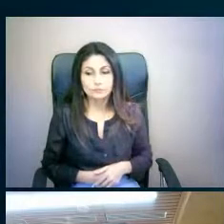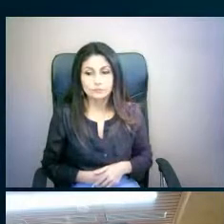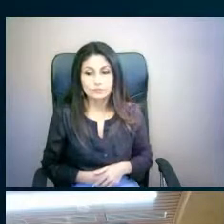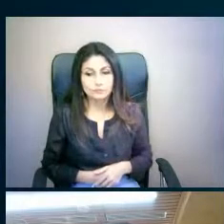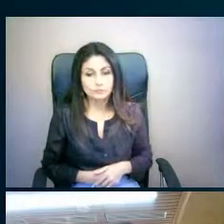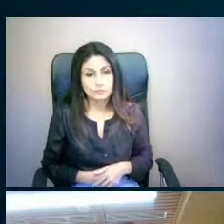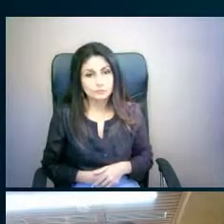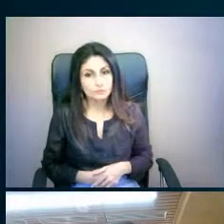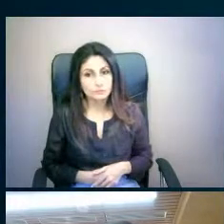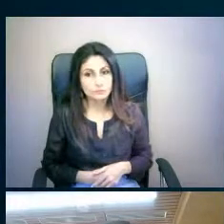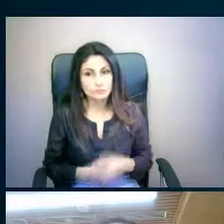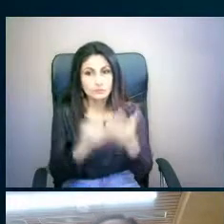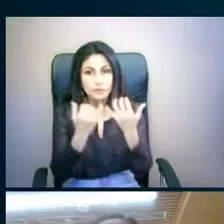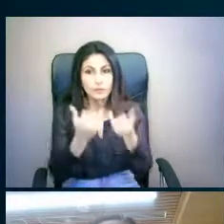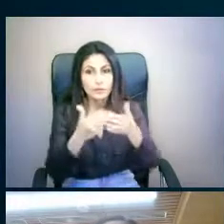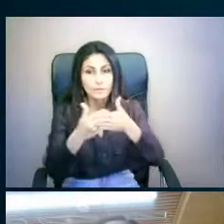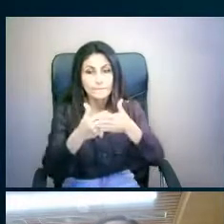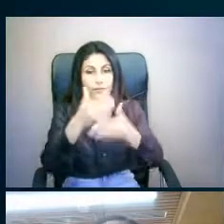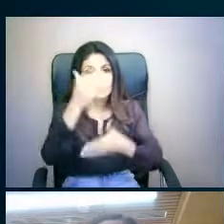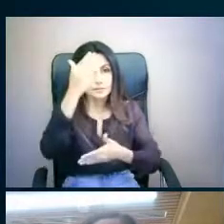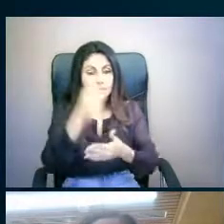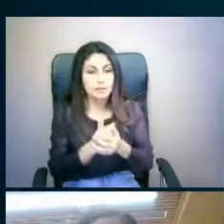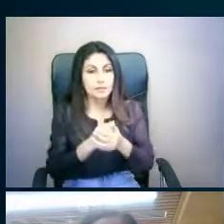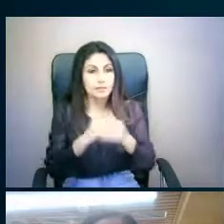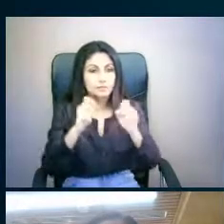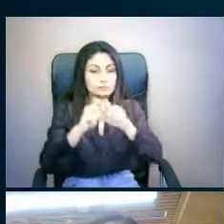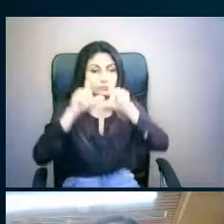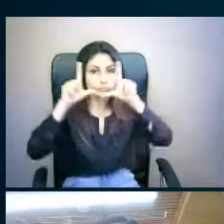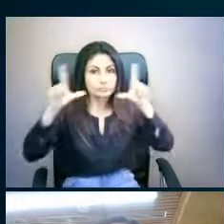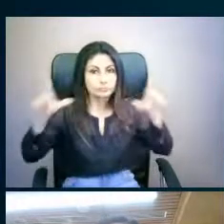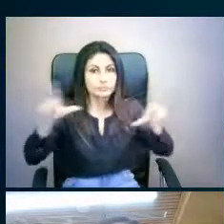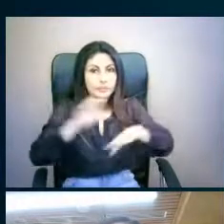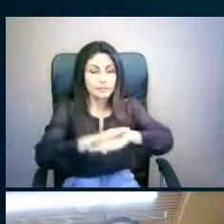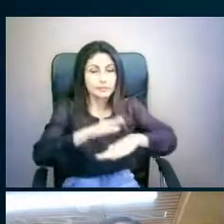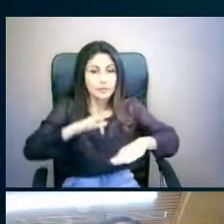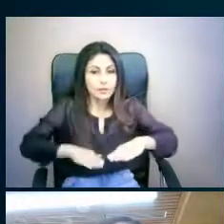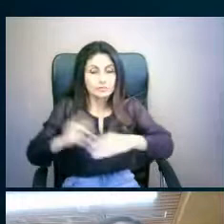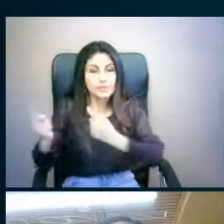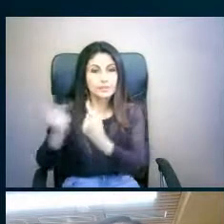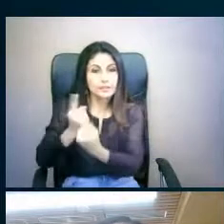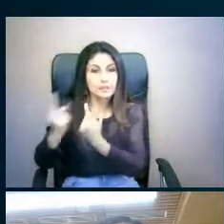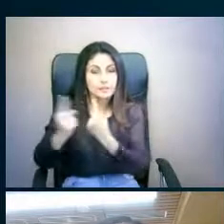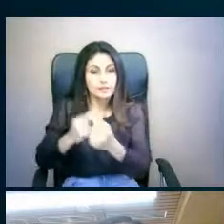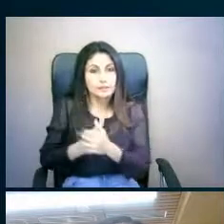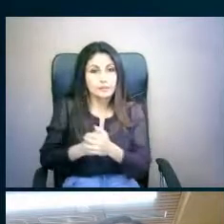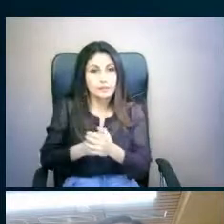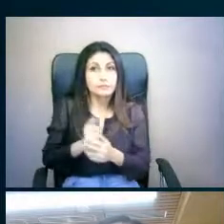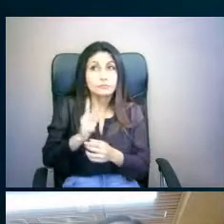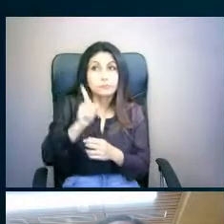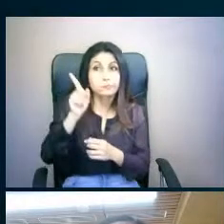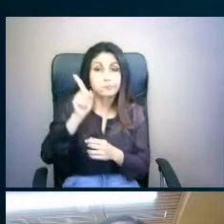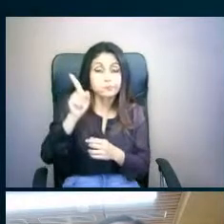Aquí vamos a empezar con la pestaña Causa Cliente. En la parte superior izquierda